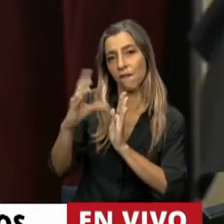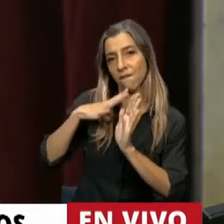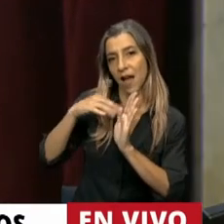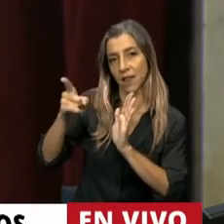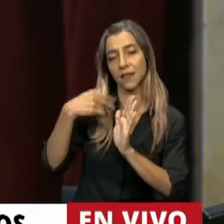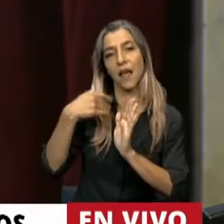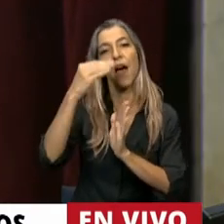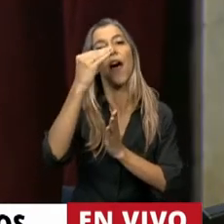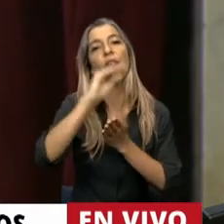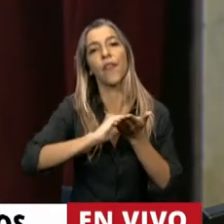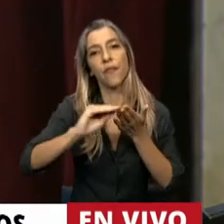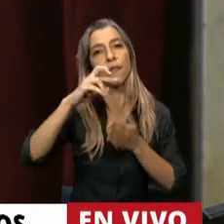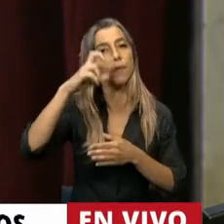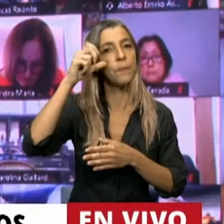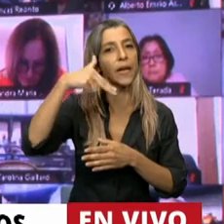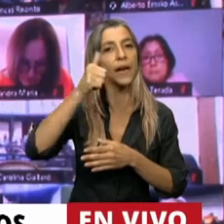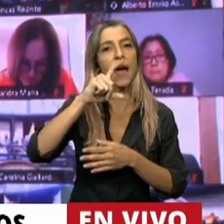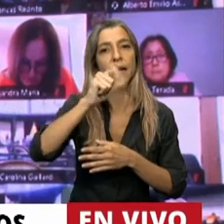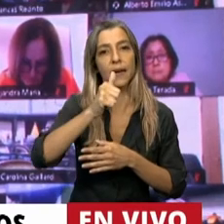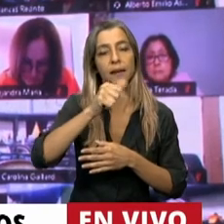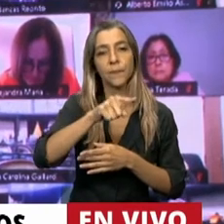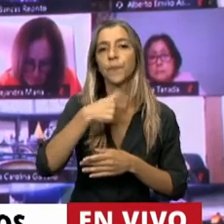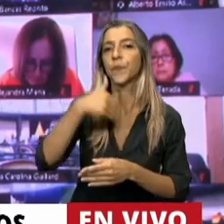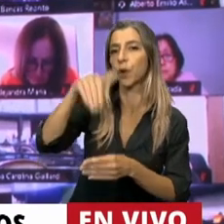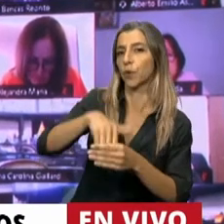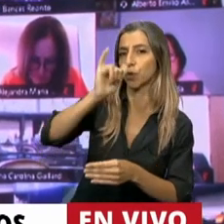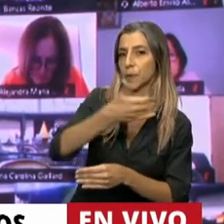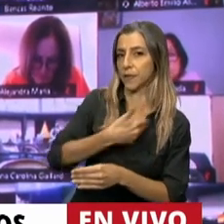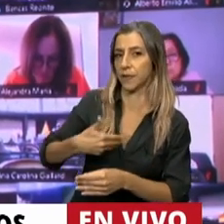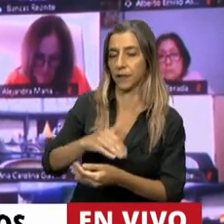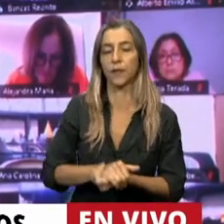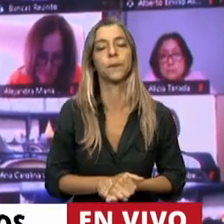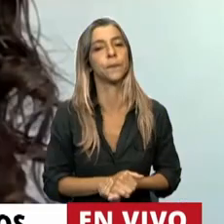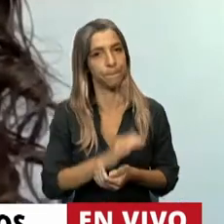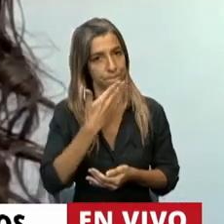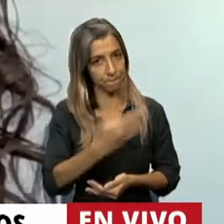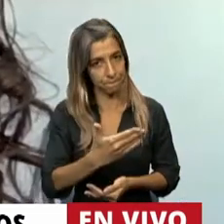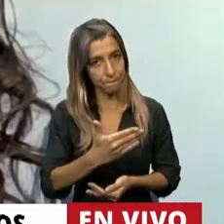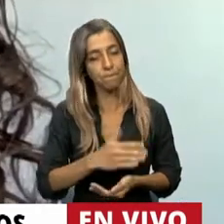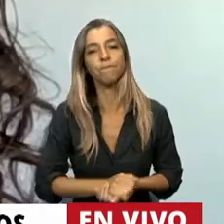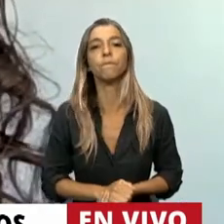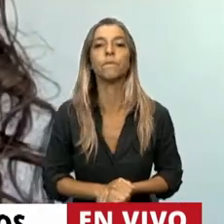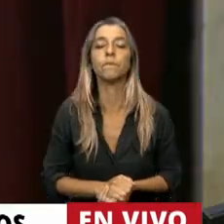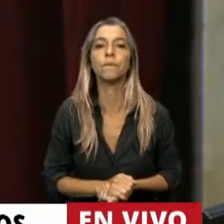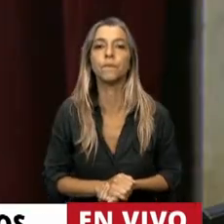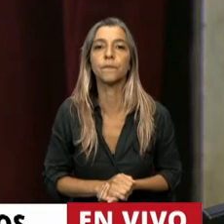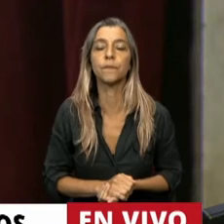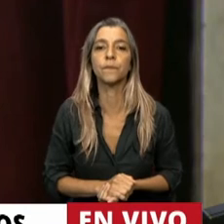pena acá afirmativo presidente gracias diputada